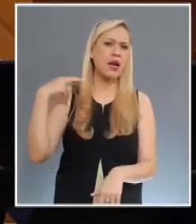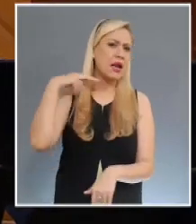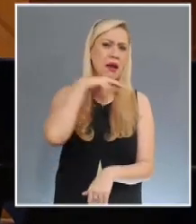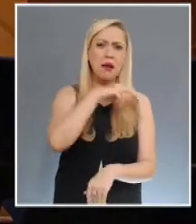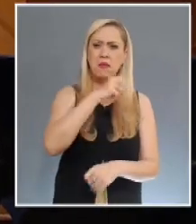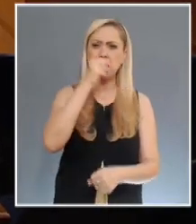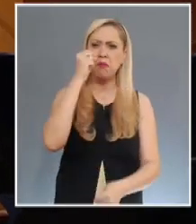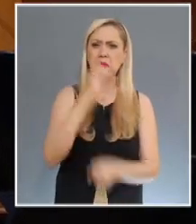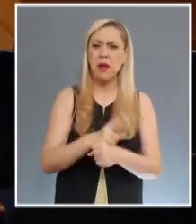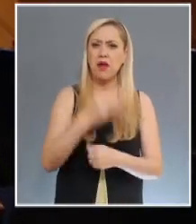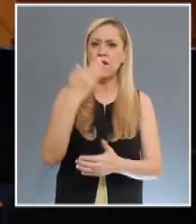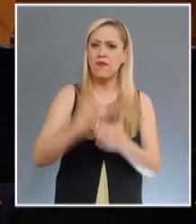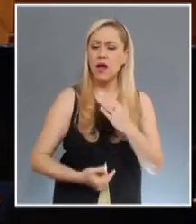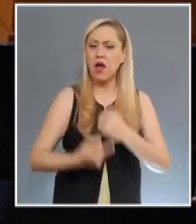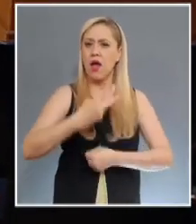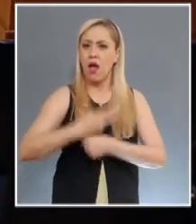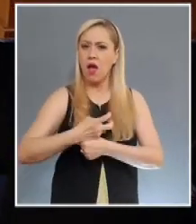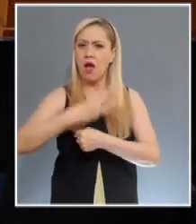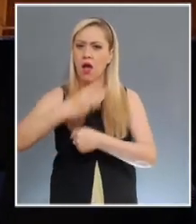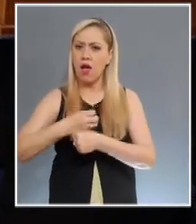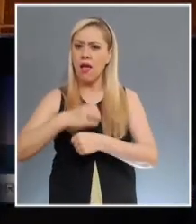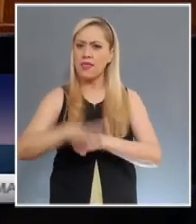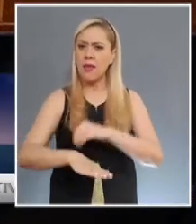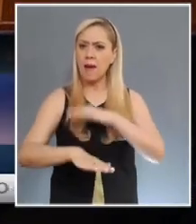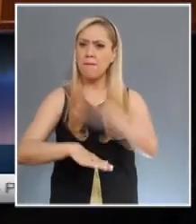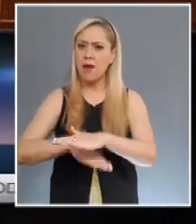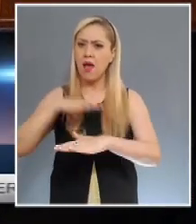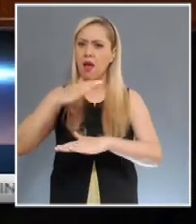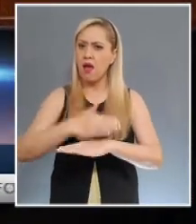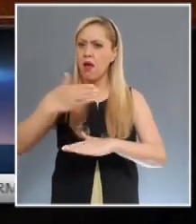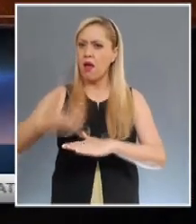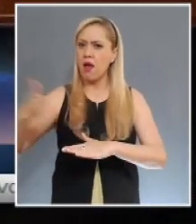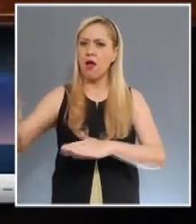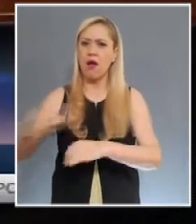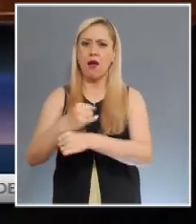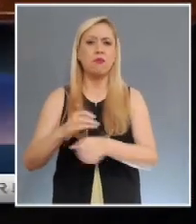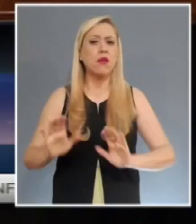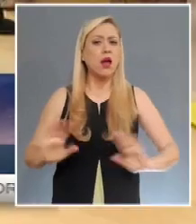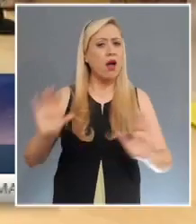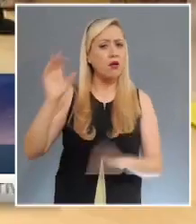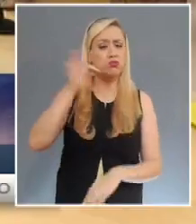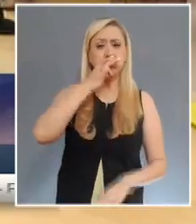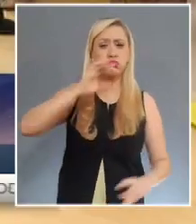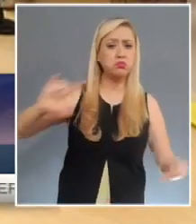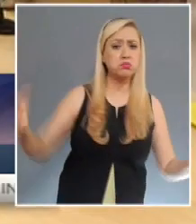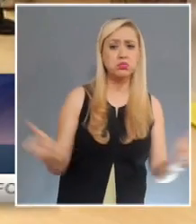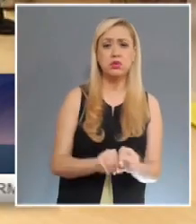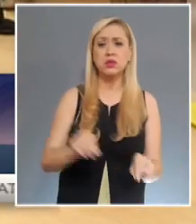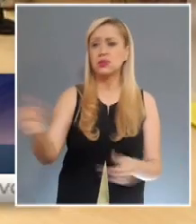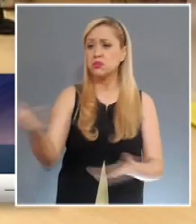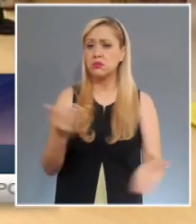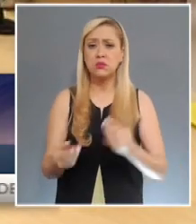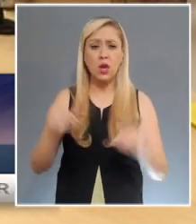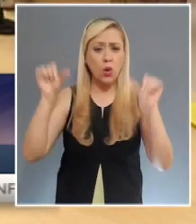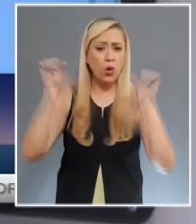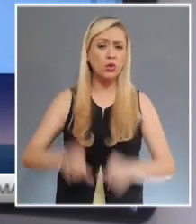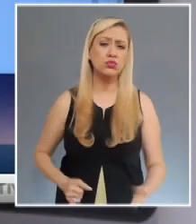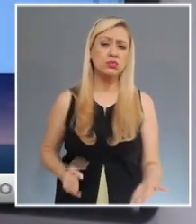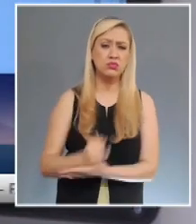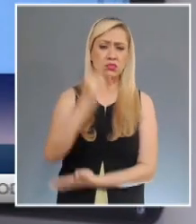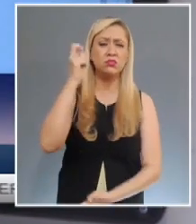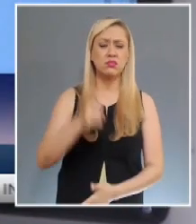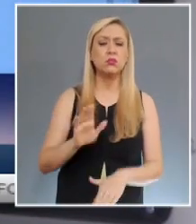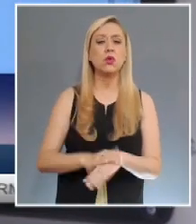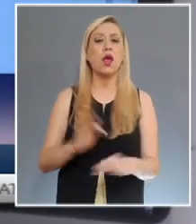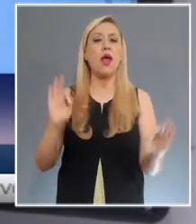primera sala de la corte estableció como criterio obligatorio para todos los juzgadores que procede el amparo directo cuando